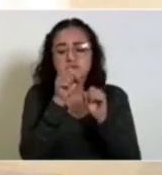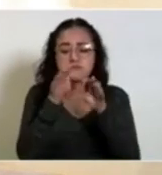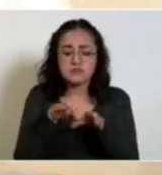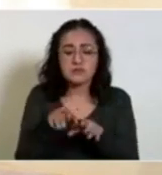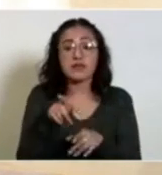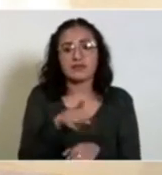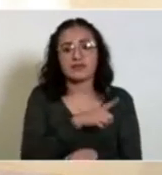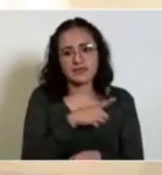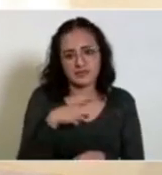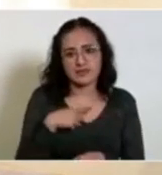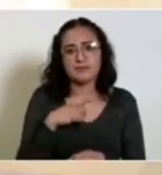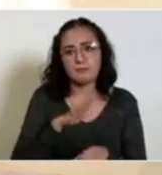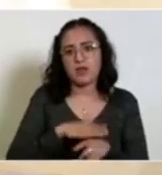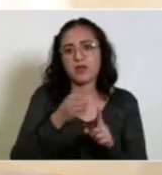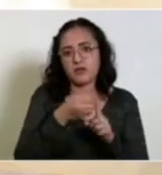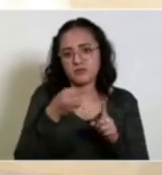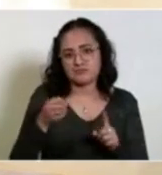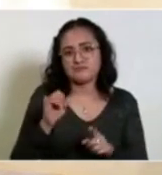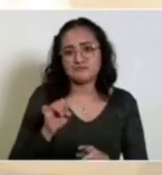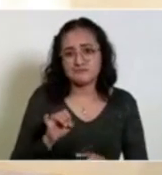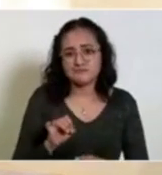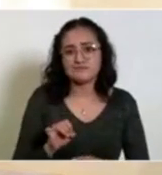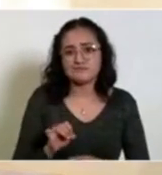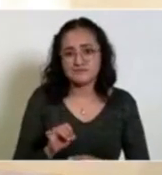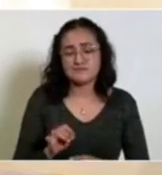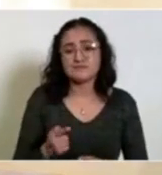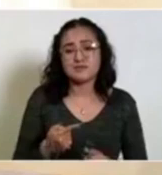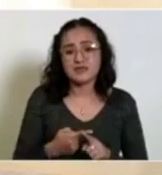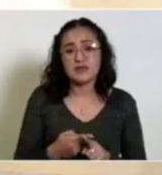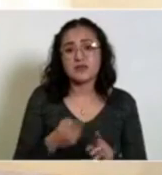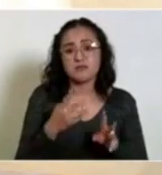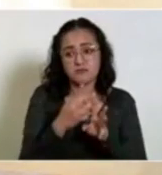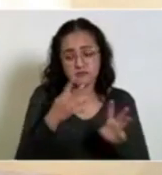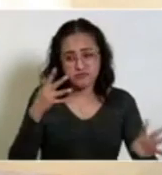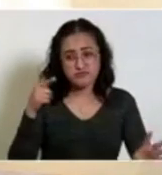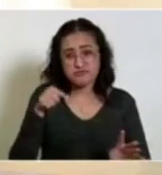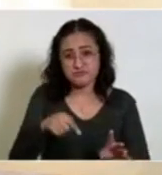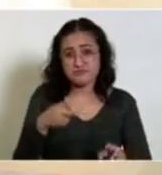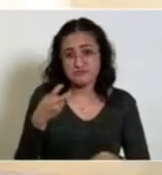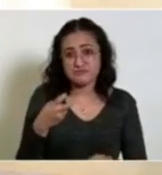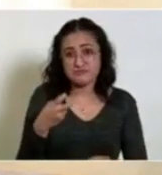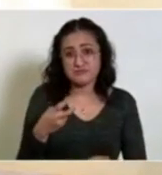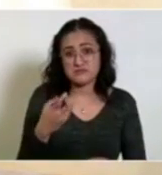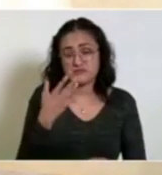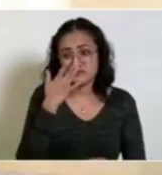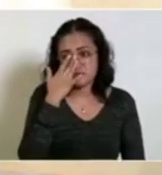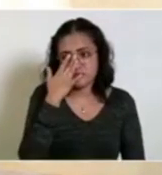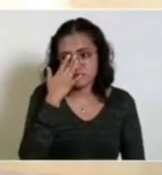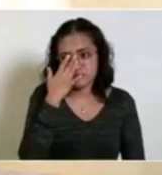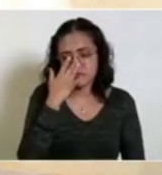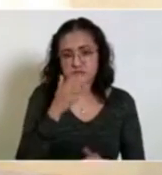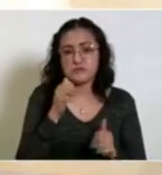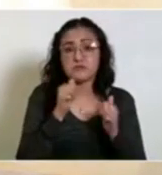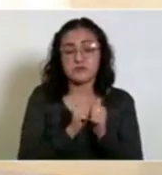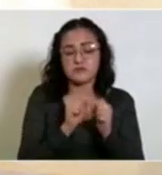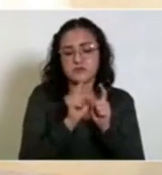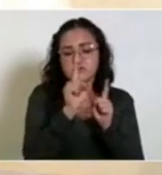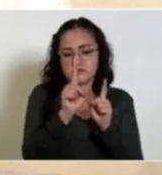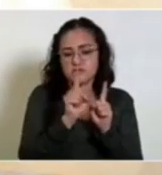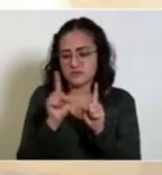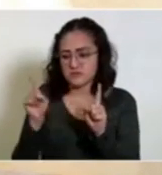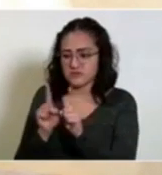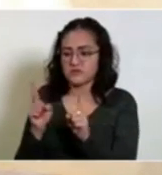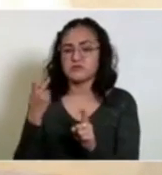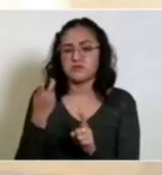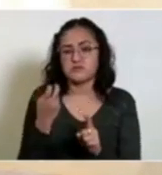si debiera haber mayor organización en que si se forman estas filas se formen con la sana distancia